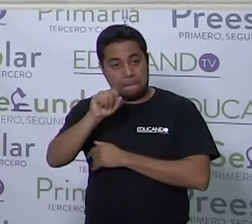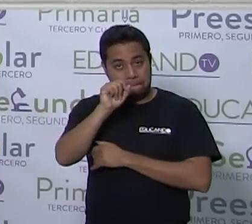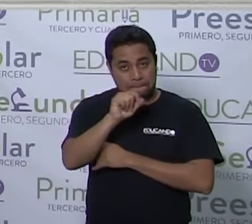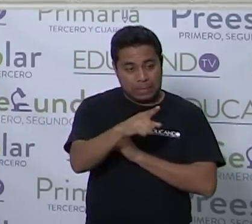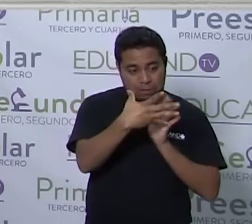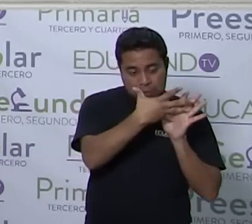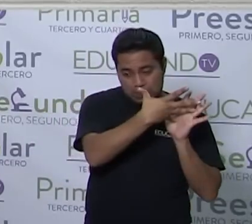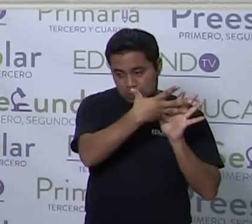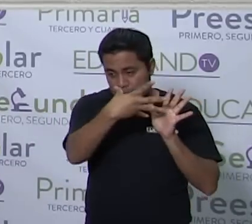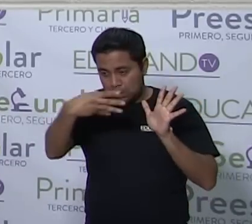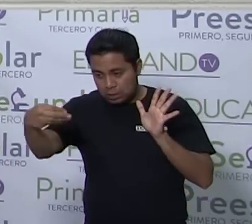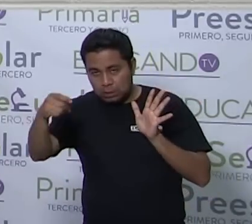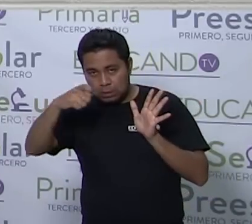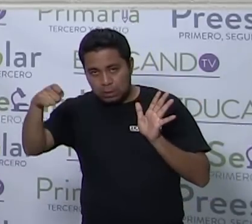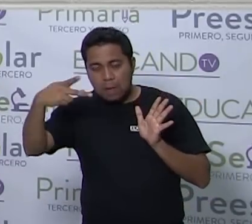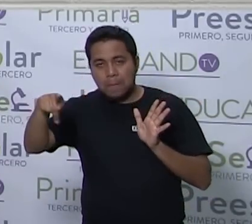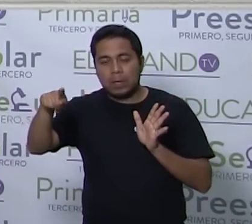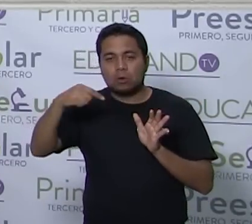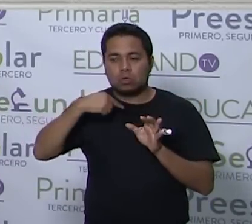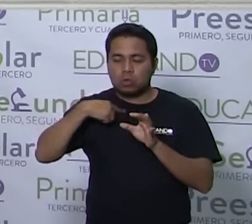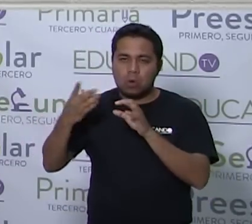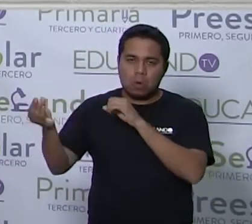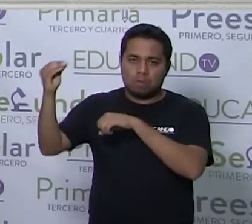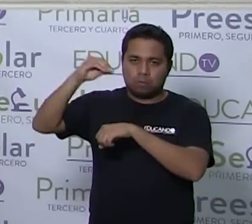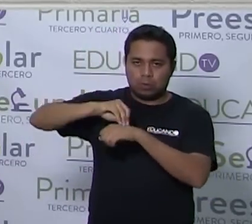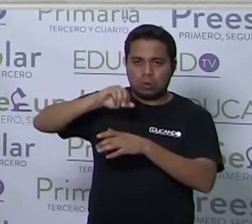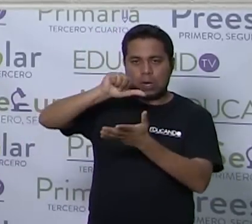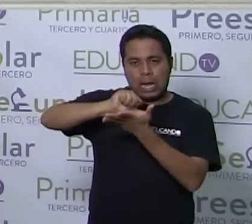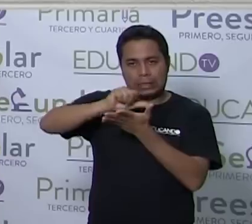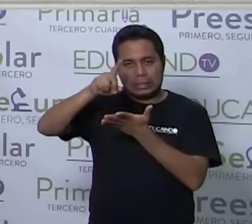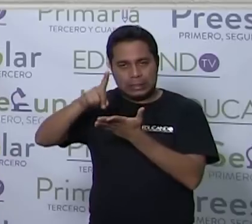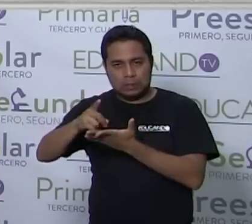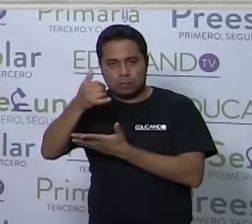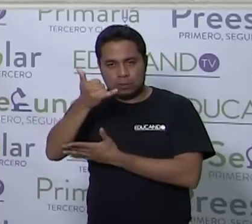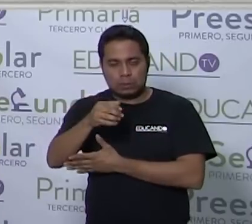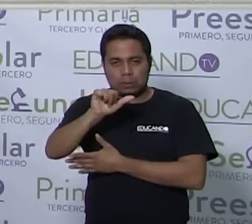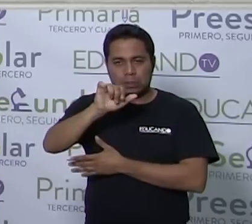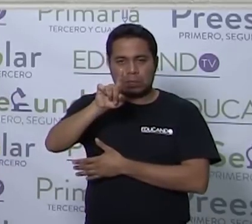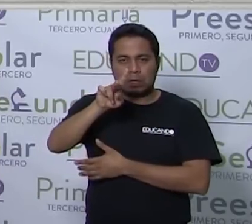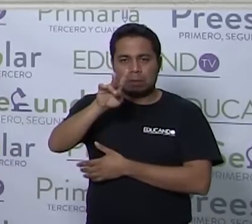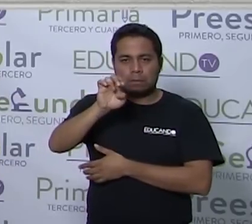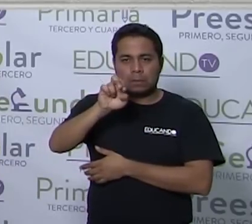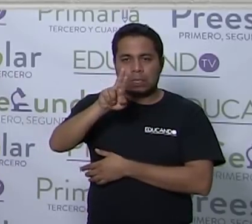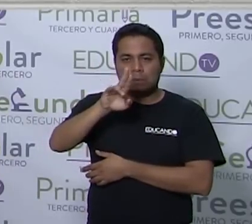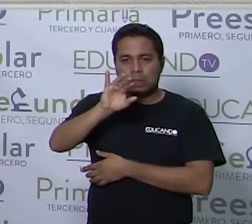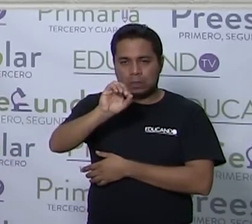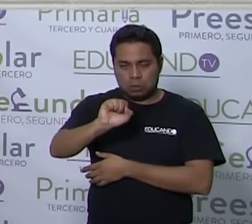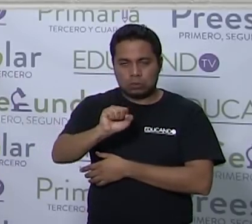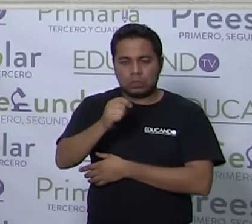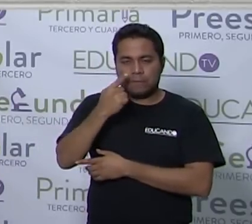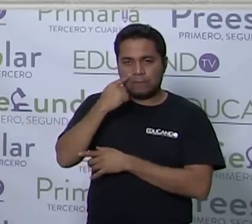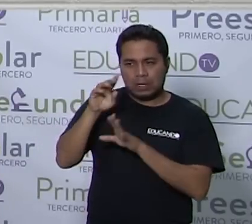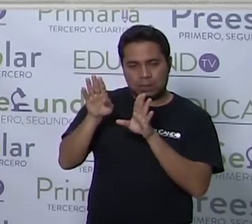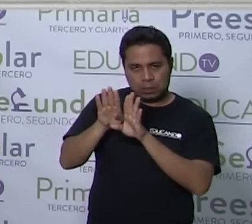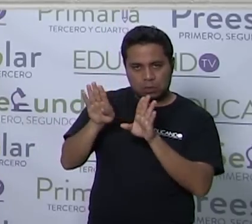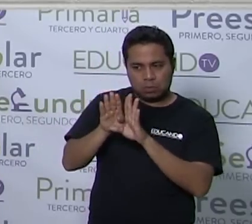misma descripción, pero utilizando adjetivos y adverbios. Fíjense cómo va a quedar. La